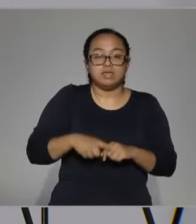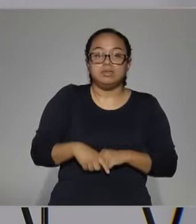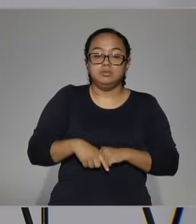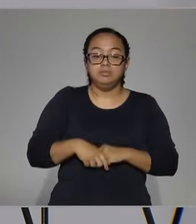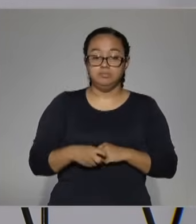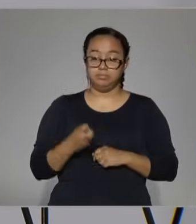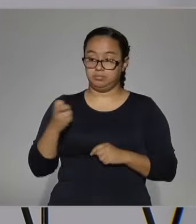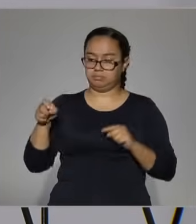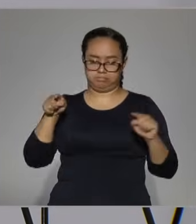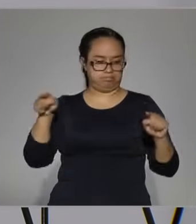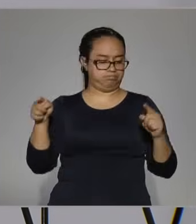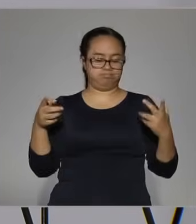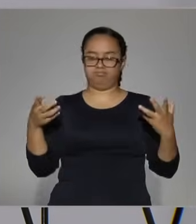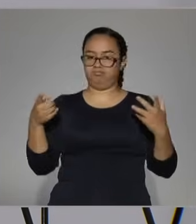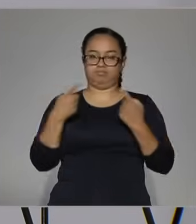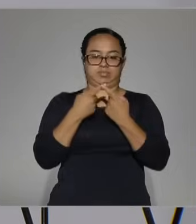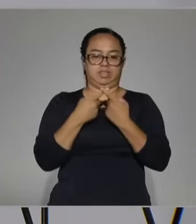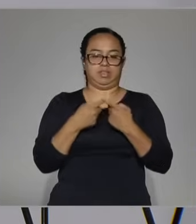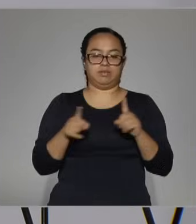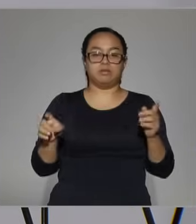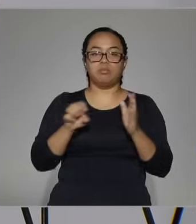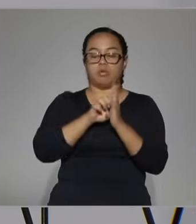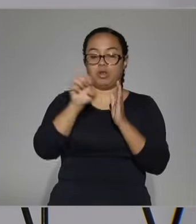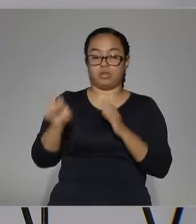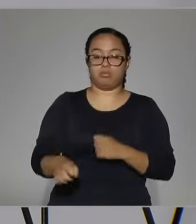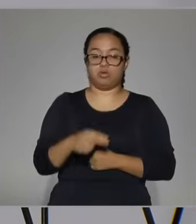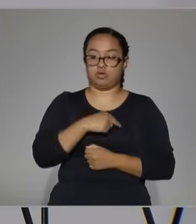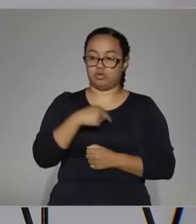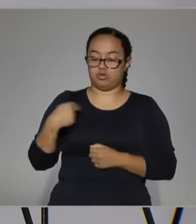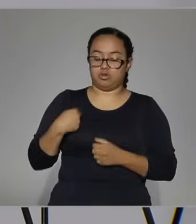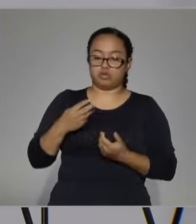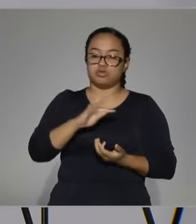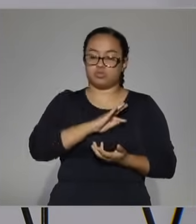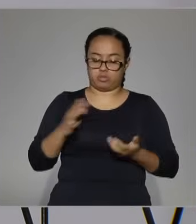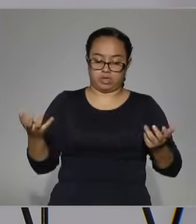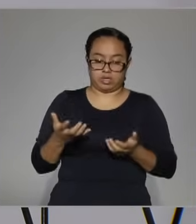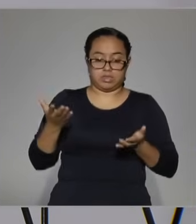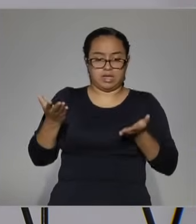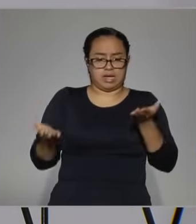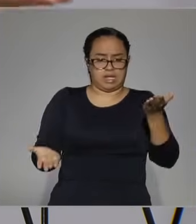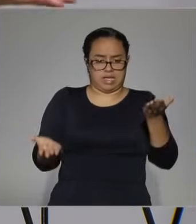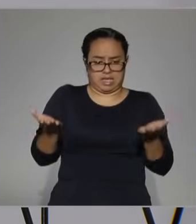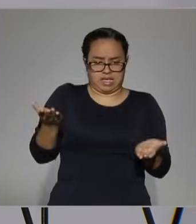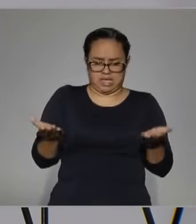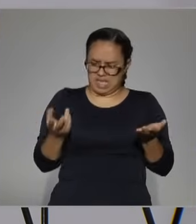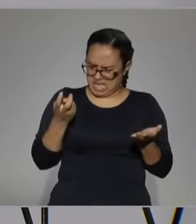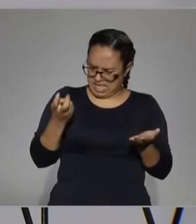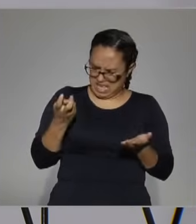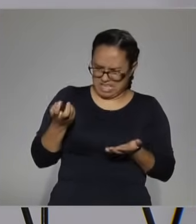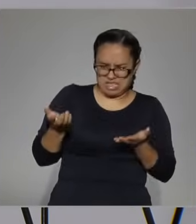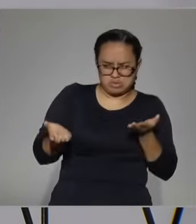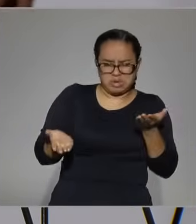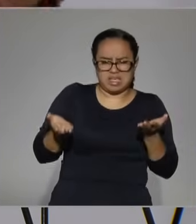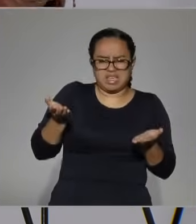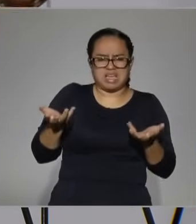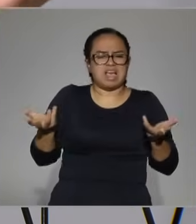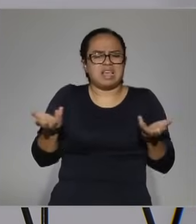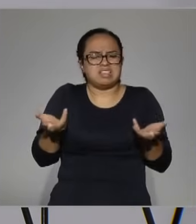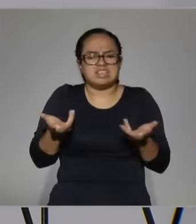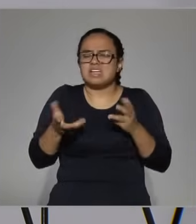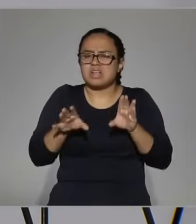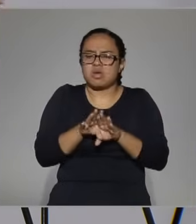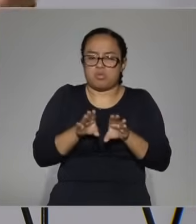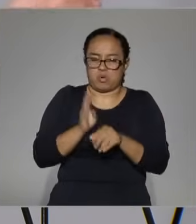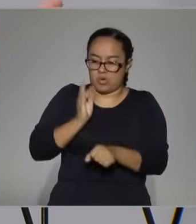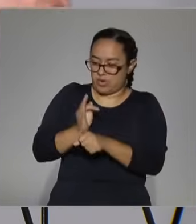triada impresionante cuando nosotros logramos el equilibrio. ¿Cómo logramos dicho equilibrio en lo que estamos hablando